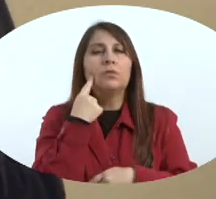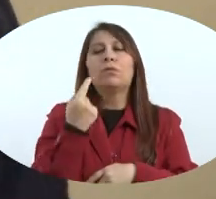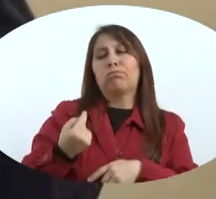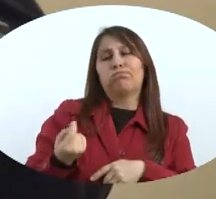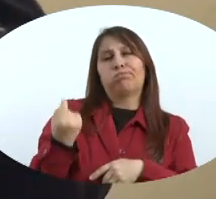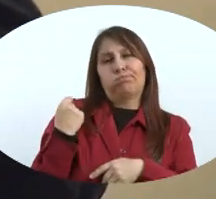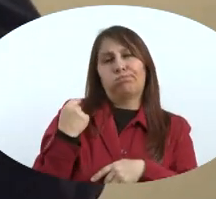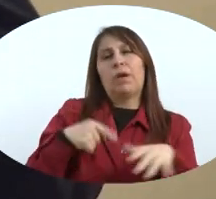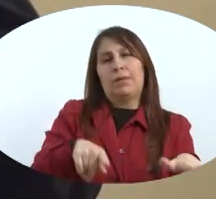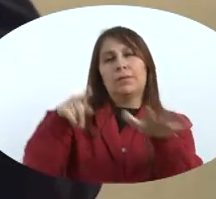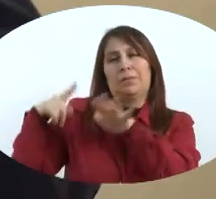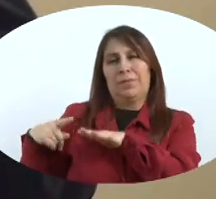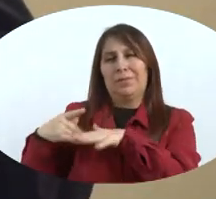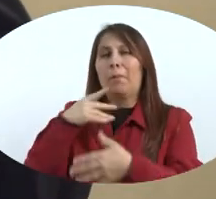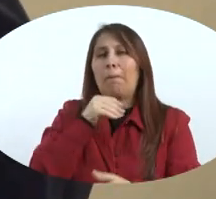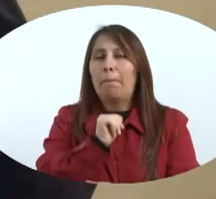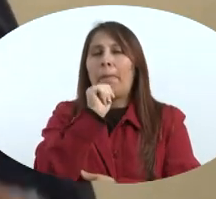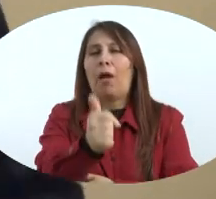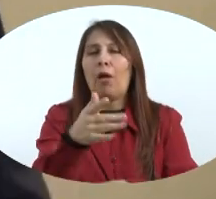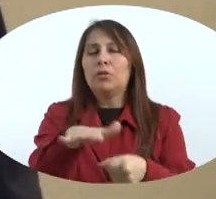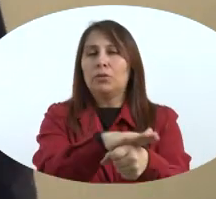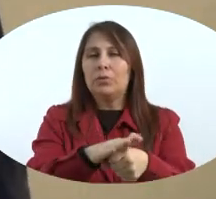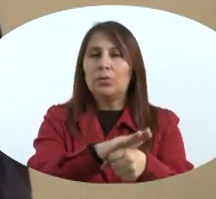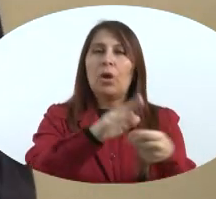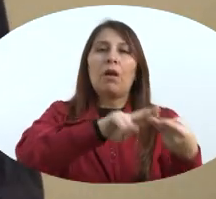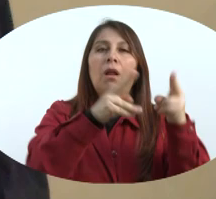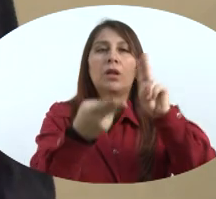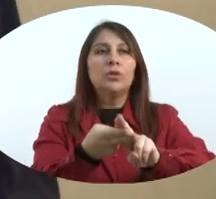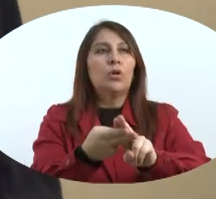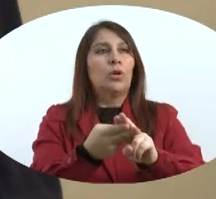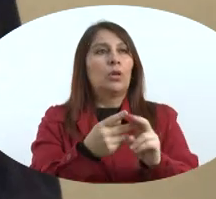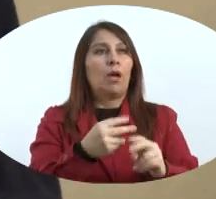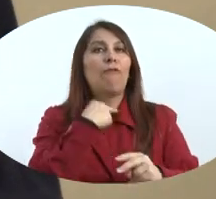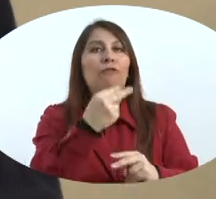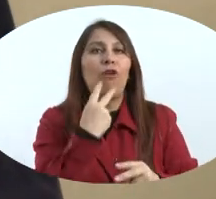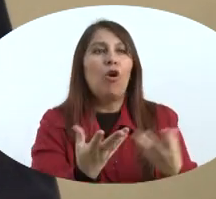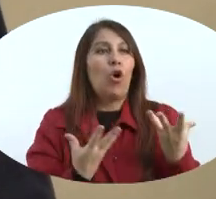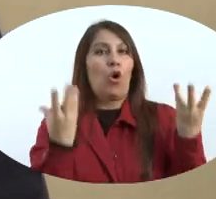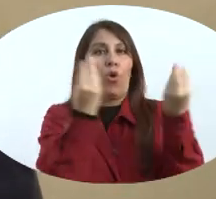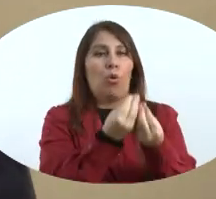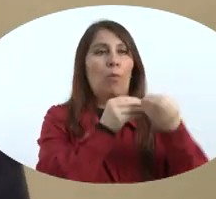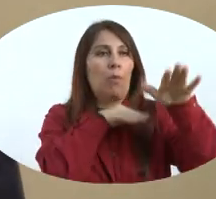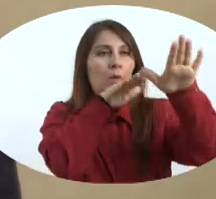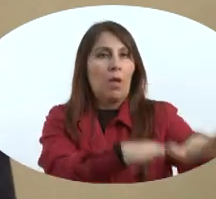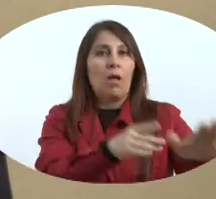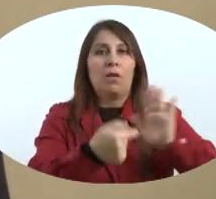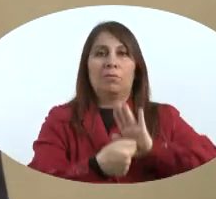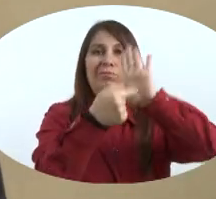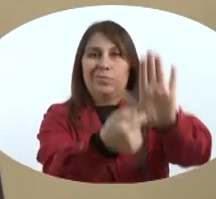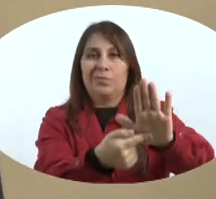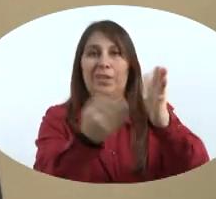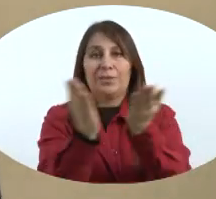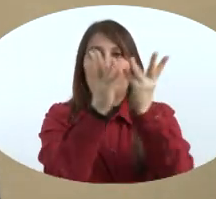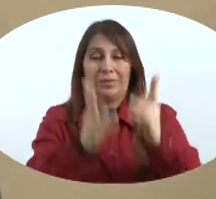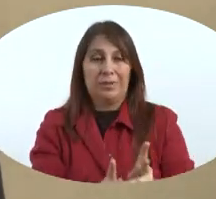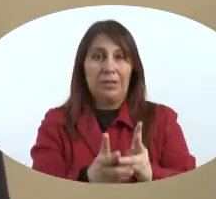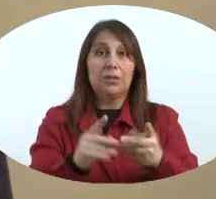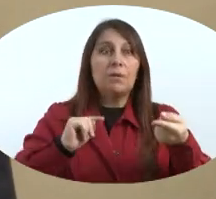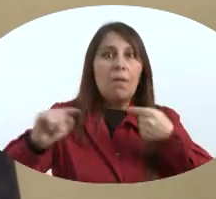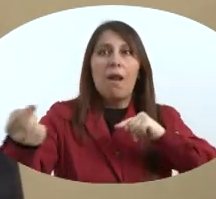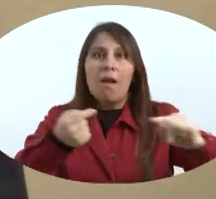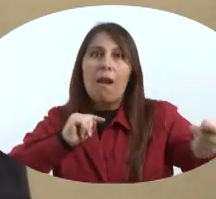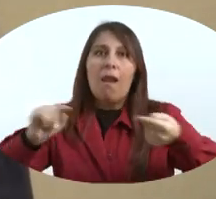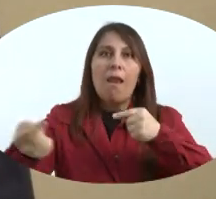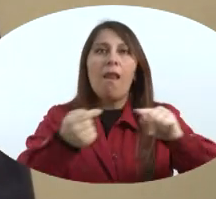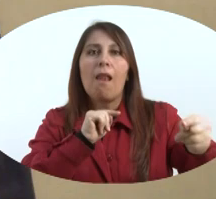periodo el semestre pasado en torno al tema de vocerías delegaciones representaciones estudiantiles que fue un debate que se dio